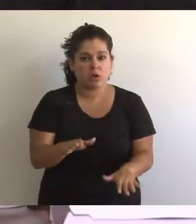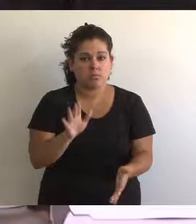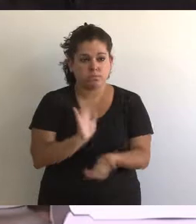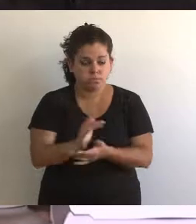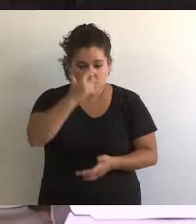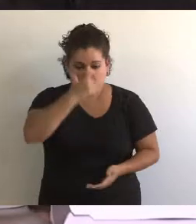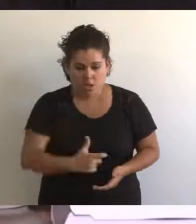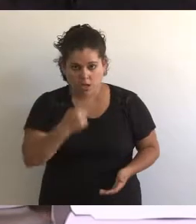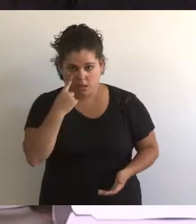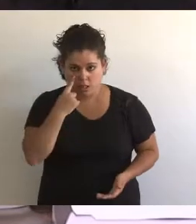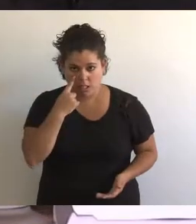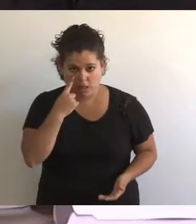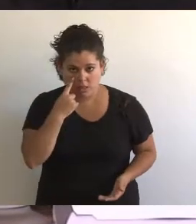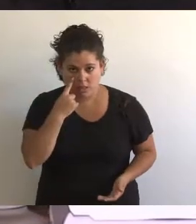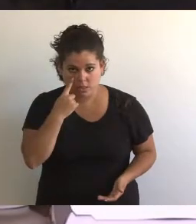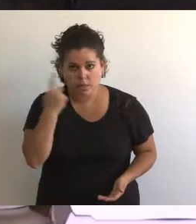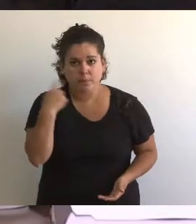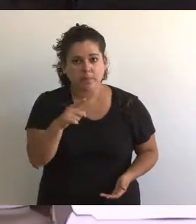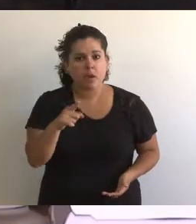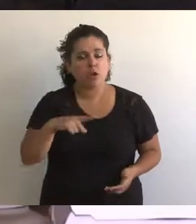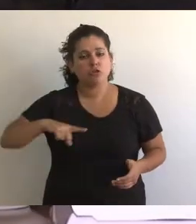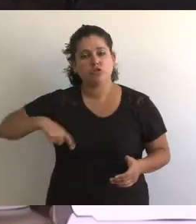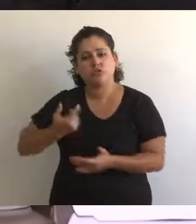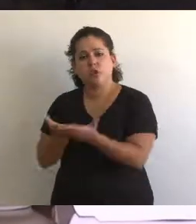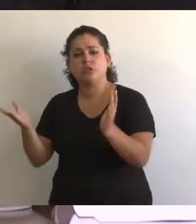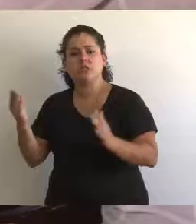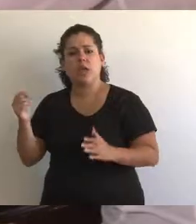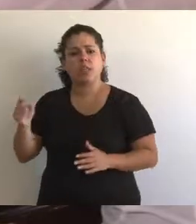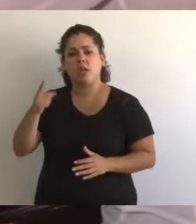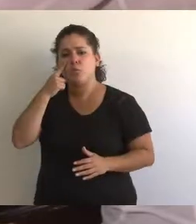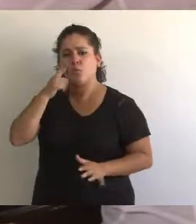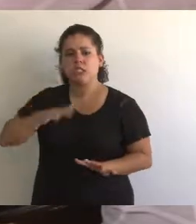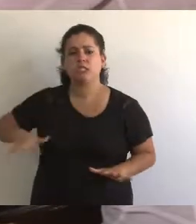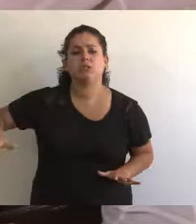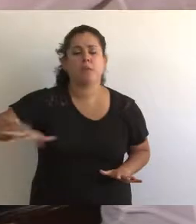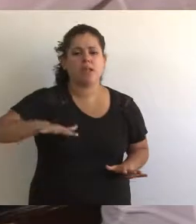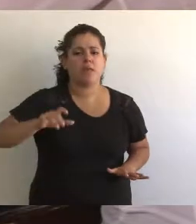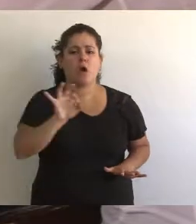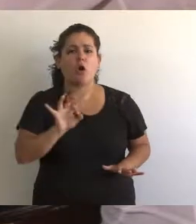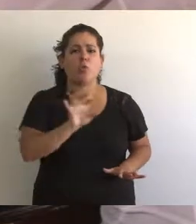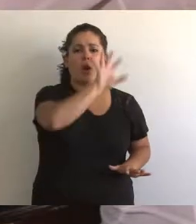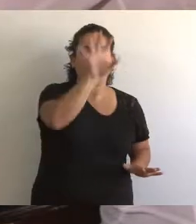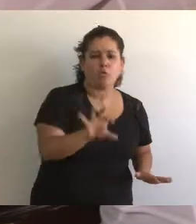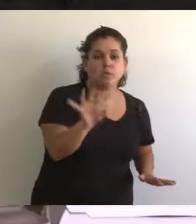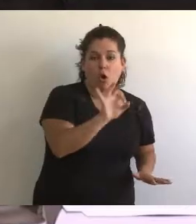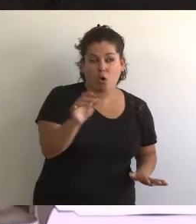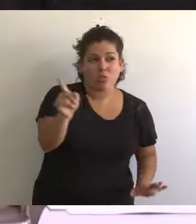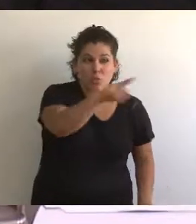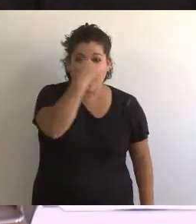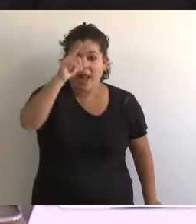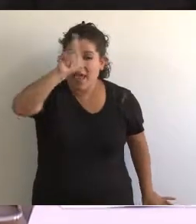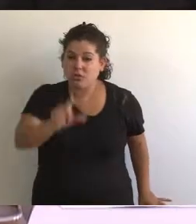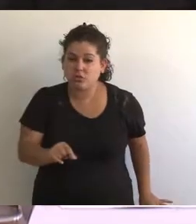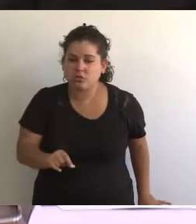un intendente, cómo un dirigente político estructura el área social de un municipio, de una provincia o de una